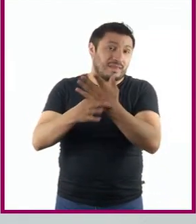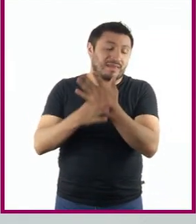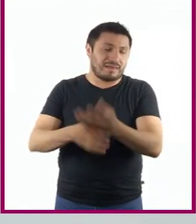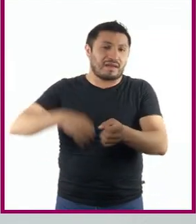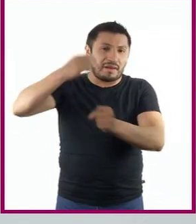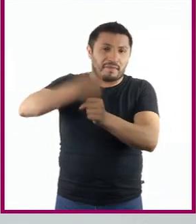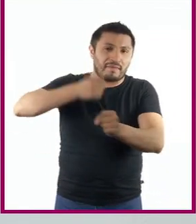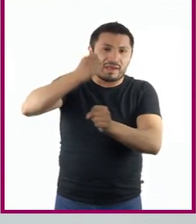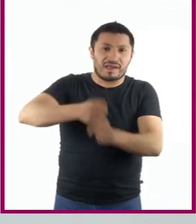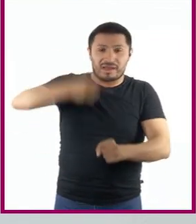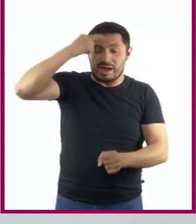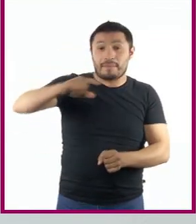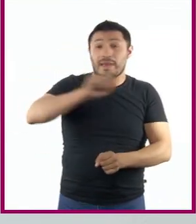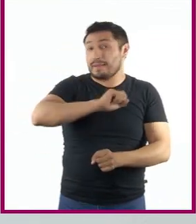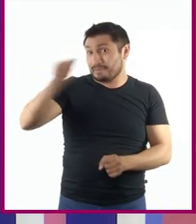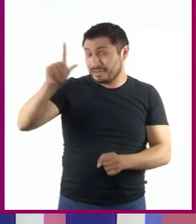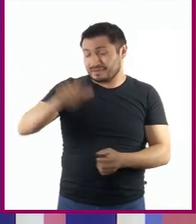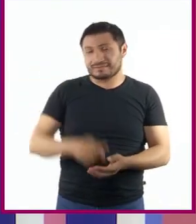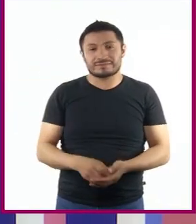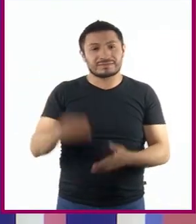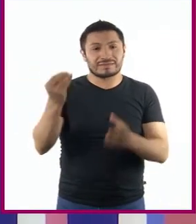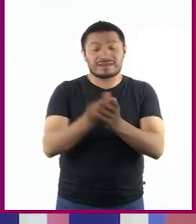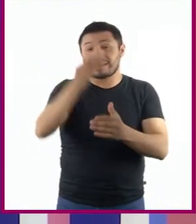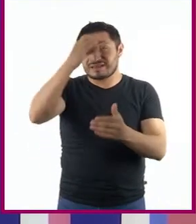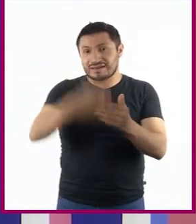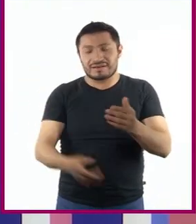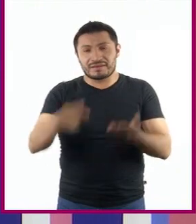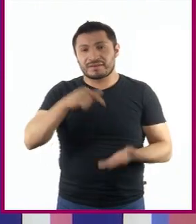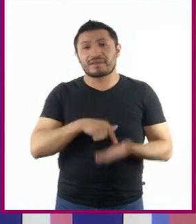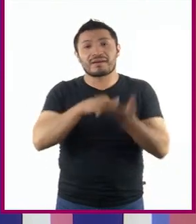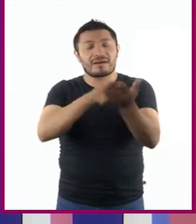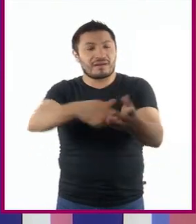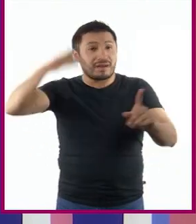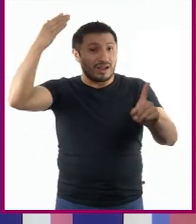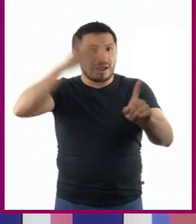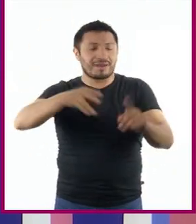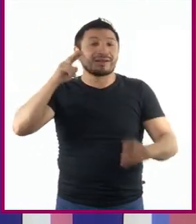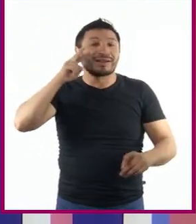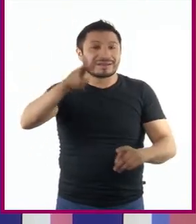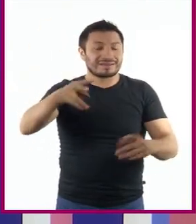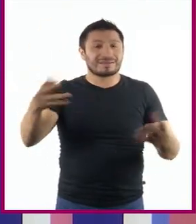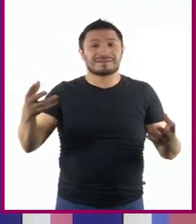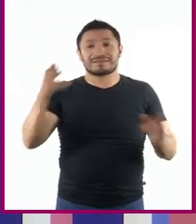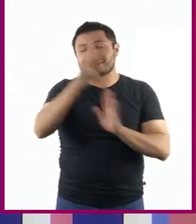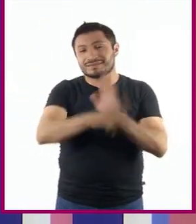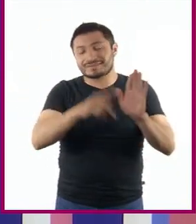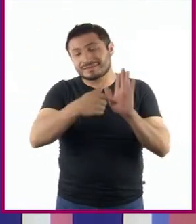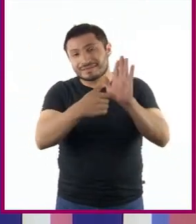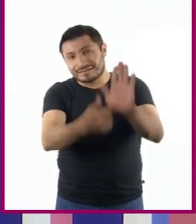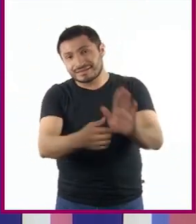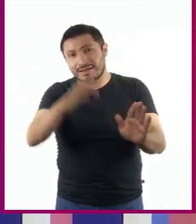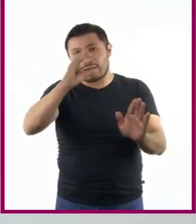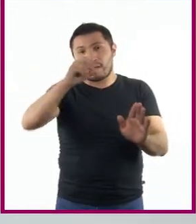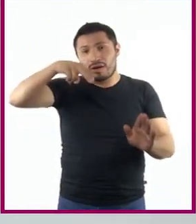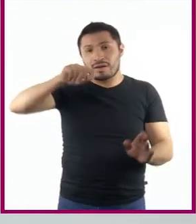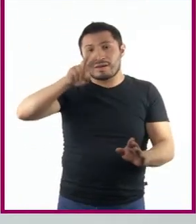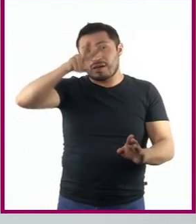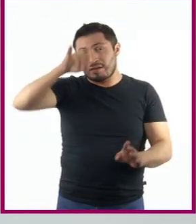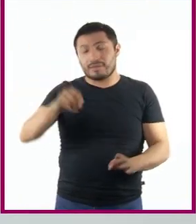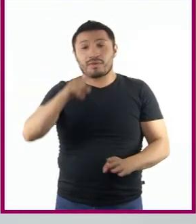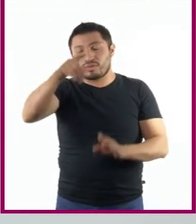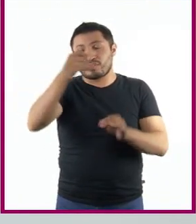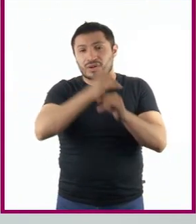al maestro. Así que para finalizar la sesión, les propongo un reto. Veamos juntos el siguiente video de la Conavio. Anoten